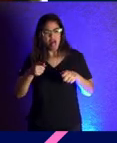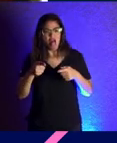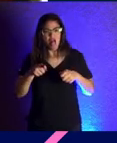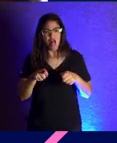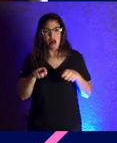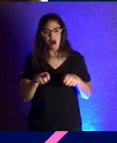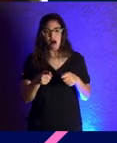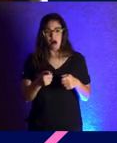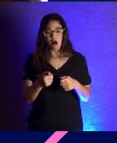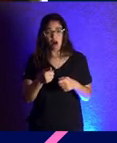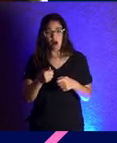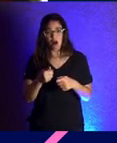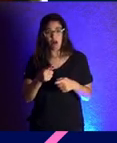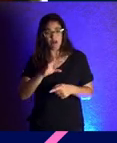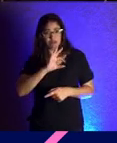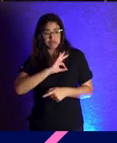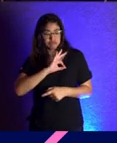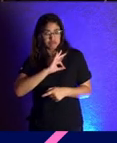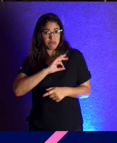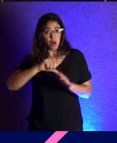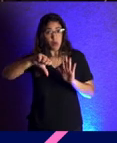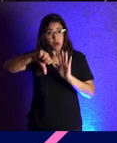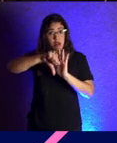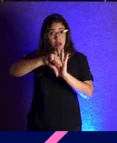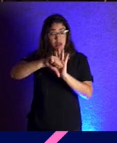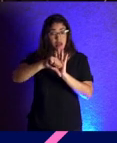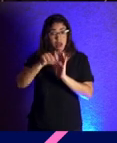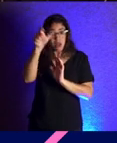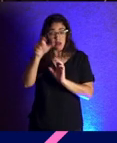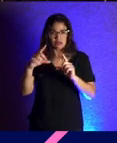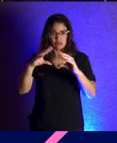resultados de crímenes de desapariciones, pues a la